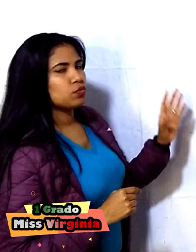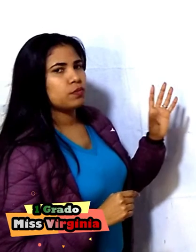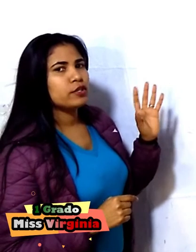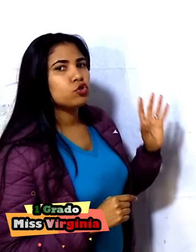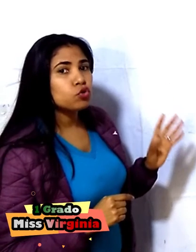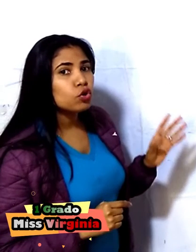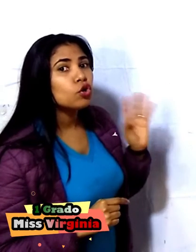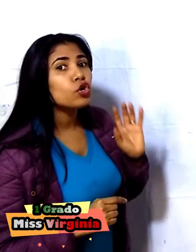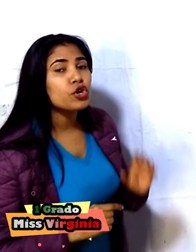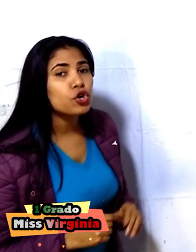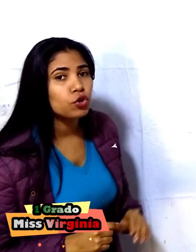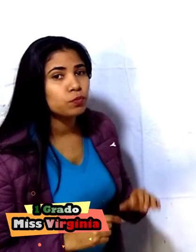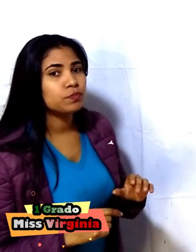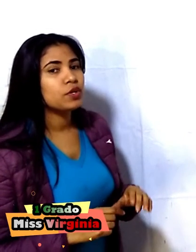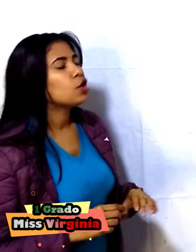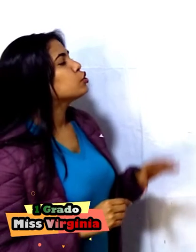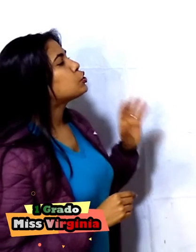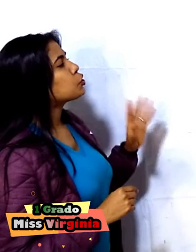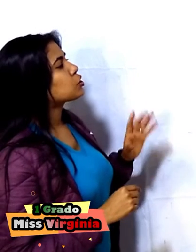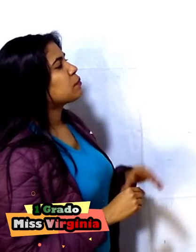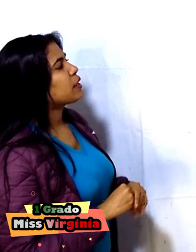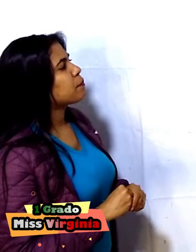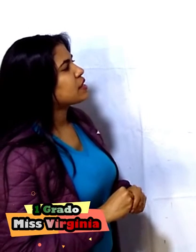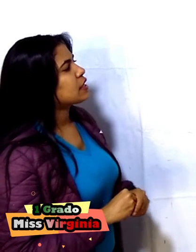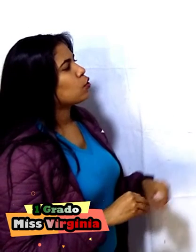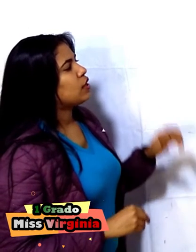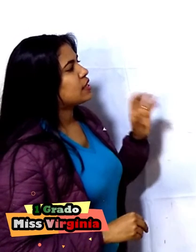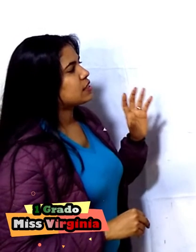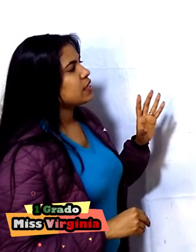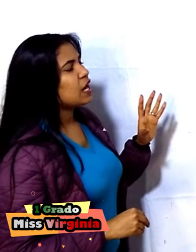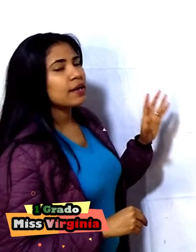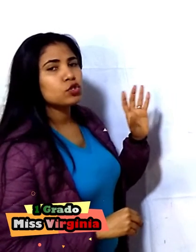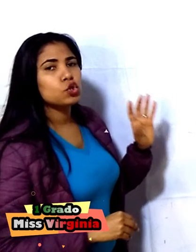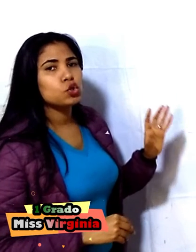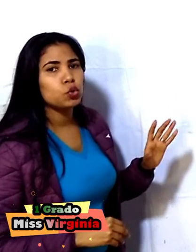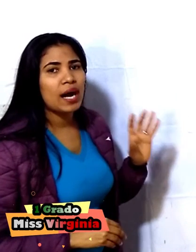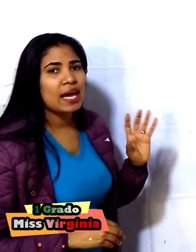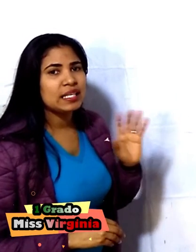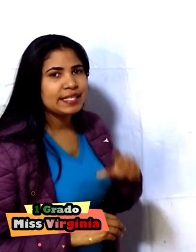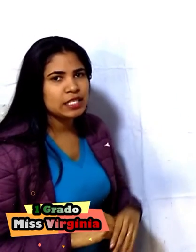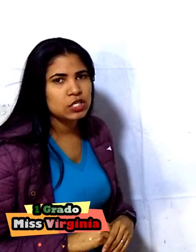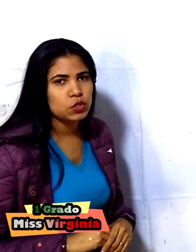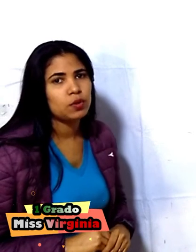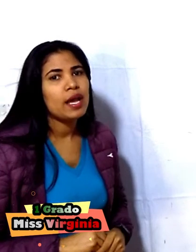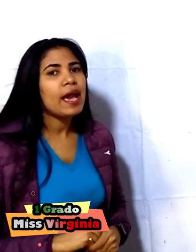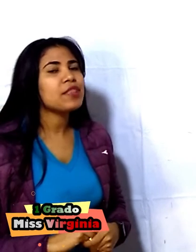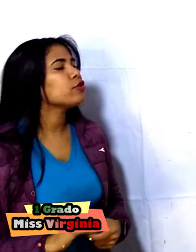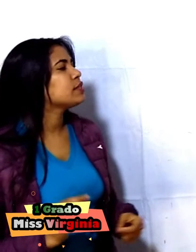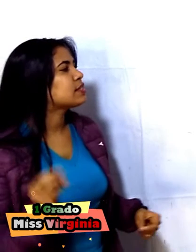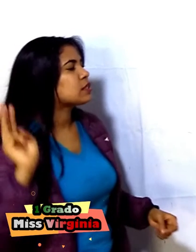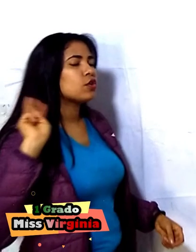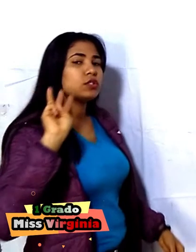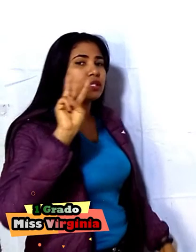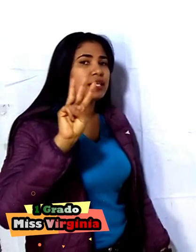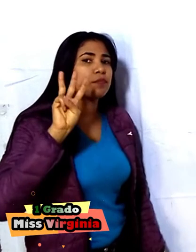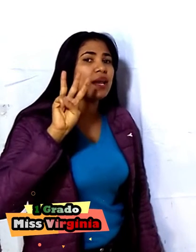churro. Churro. Churro también empieza con la sílaba chu al inicio. Entonces,